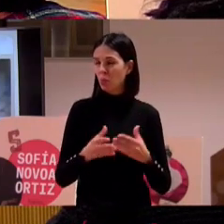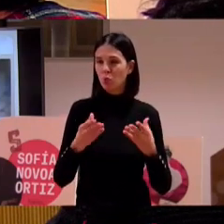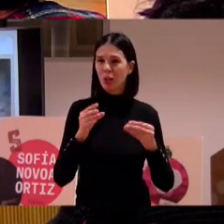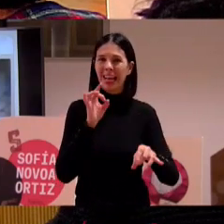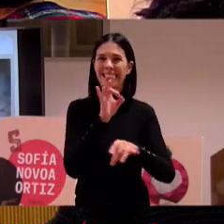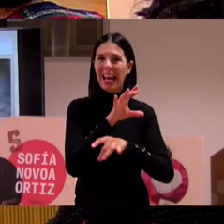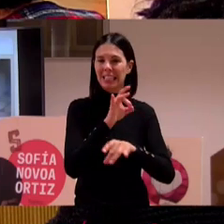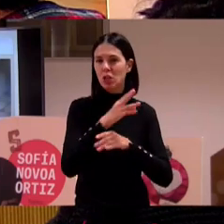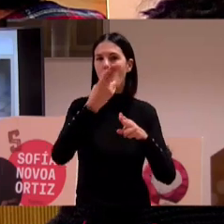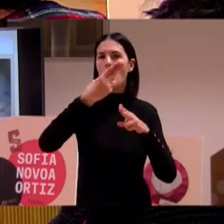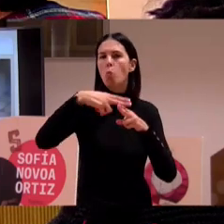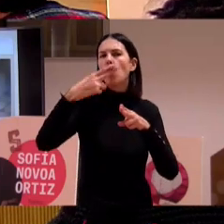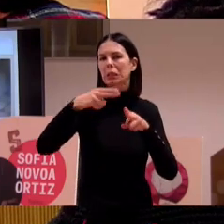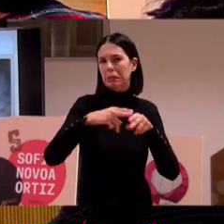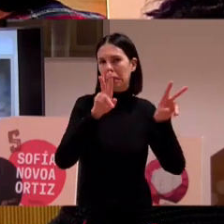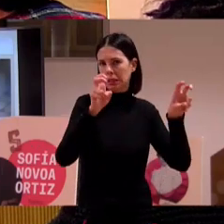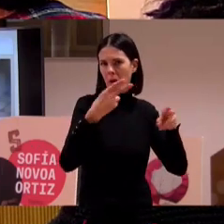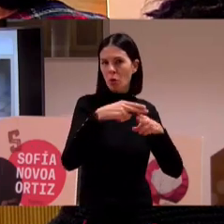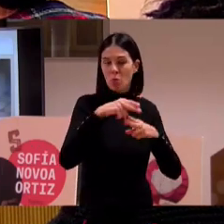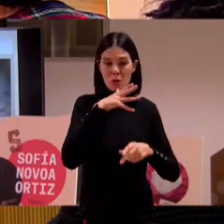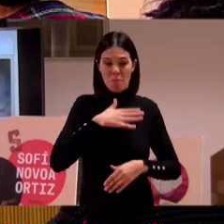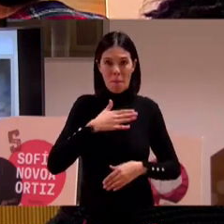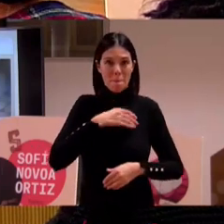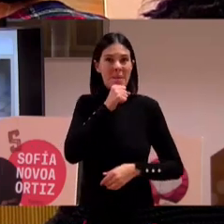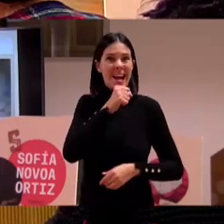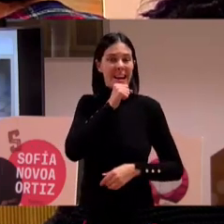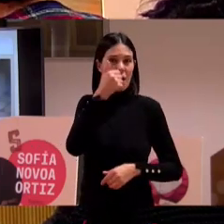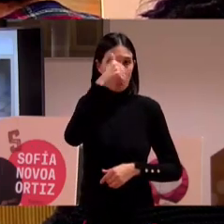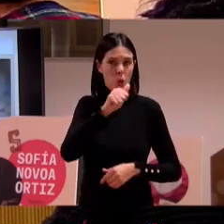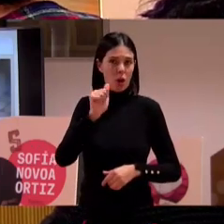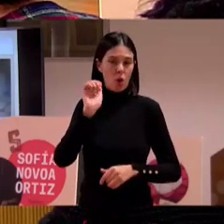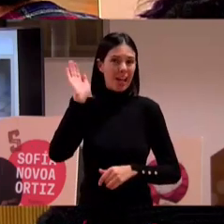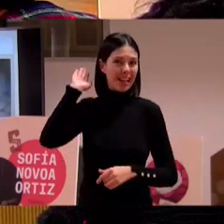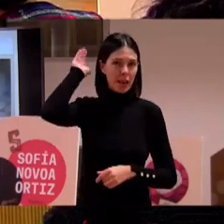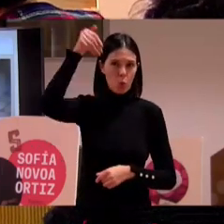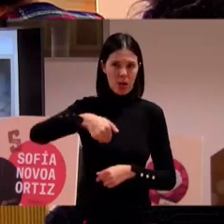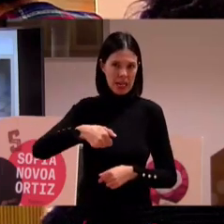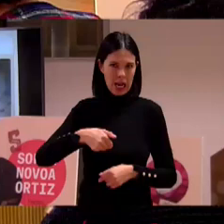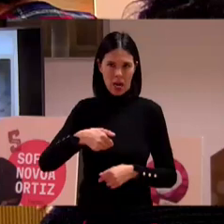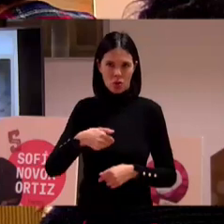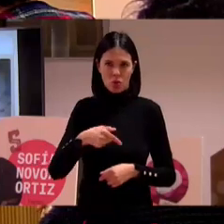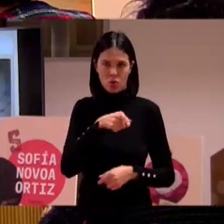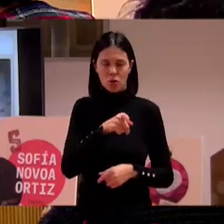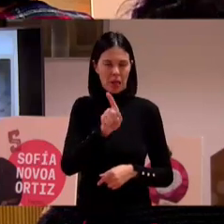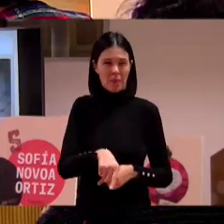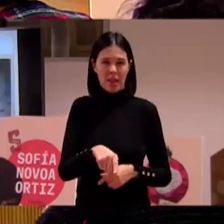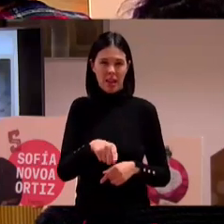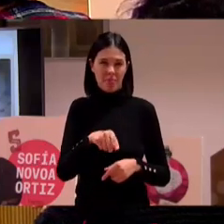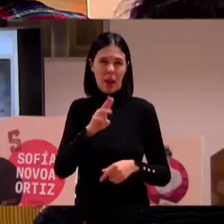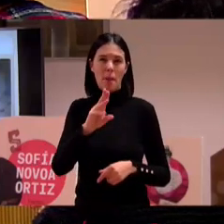cartas políticas. Mi abuelo era un republicano federal de los de Pi y Margall